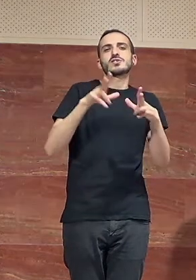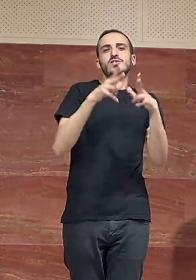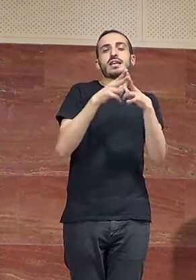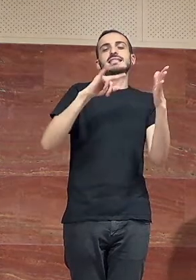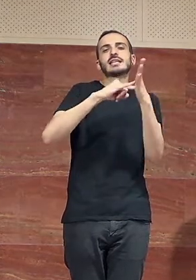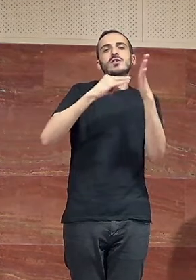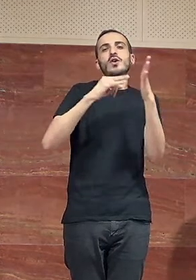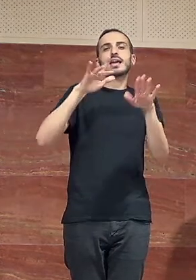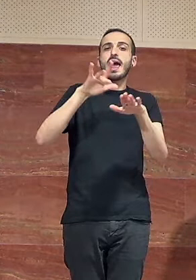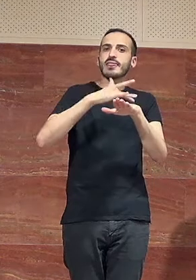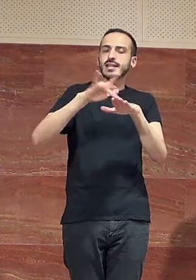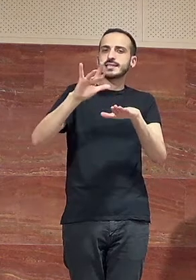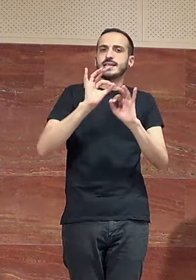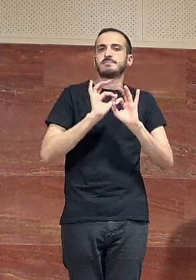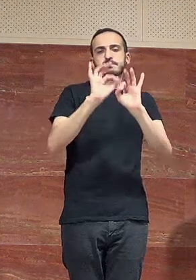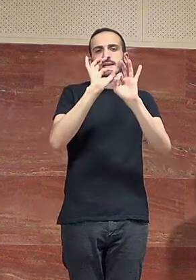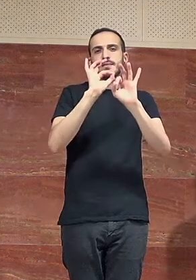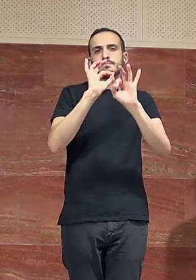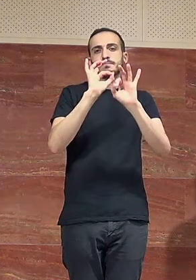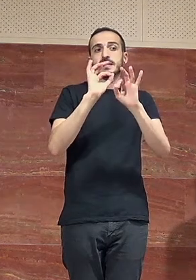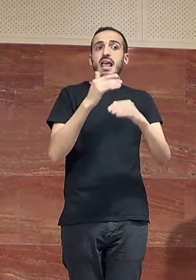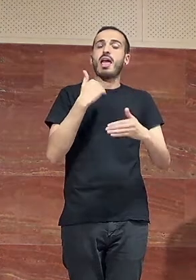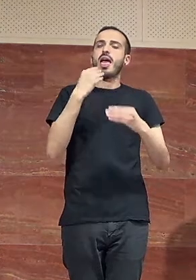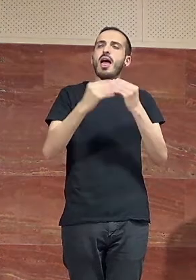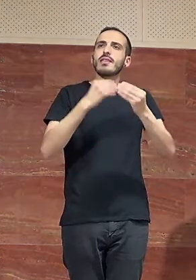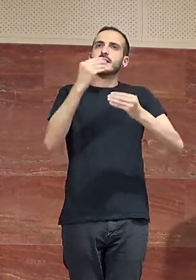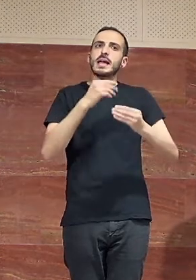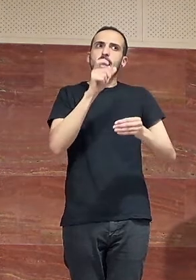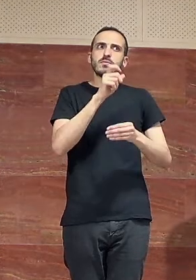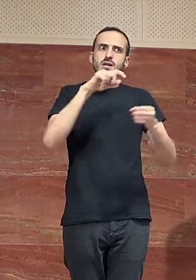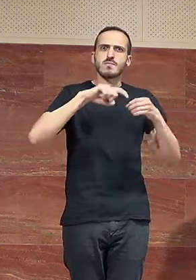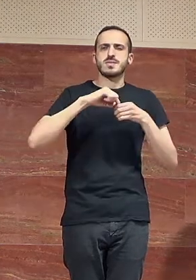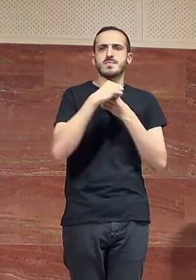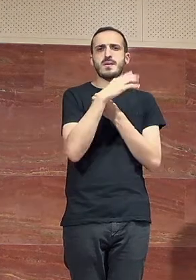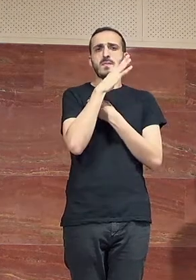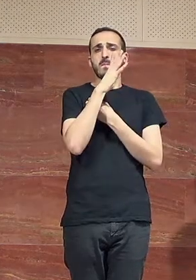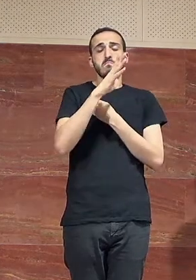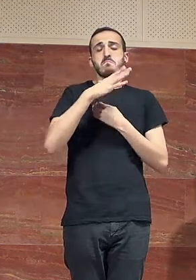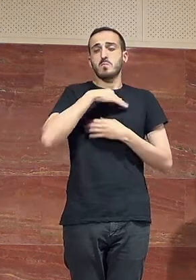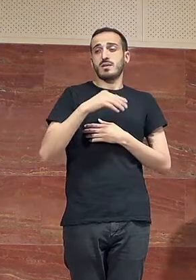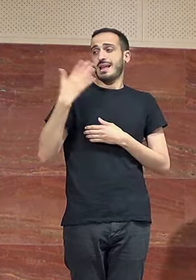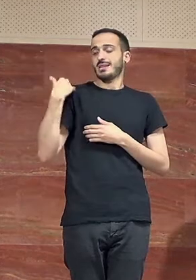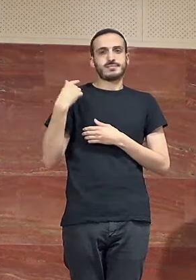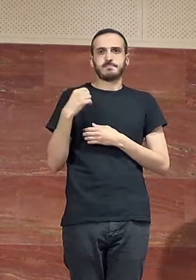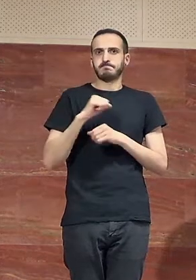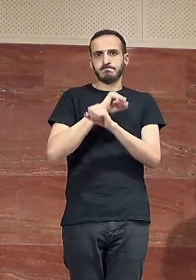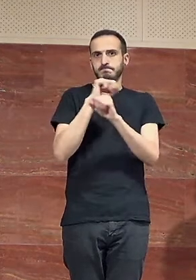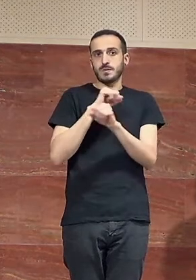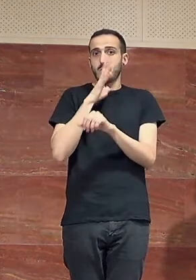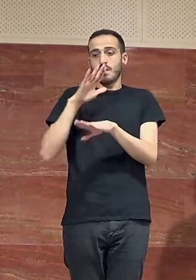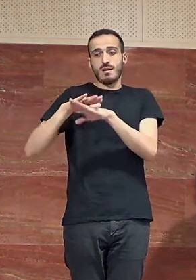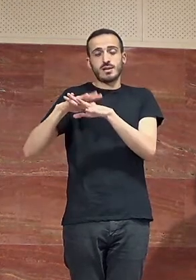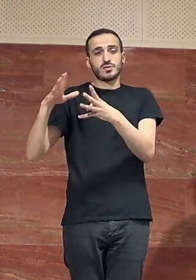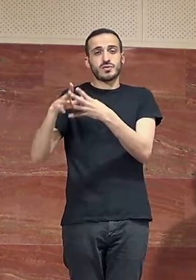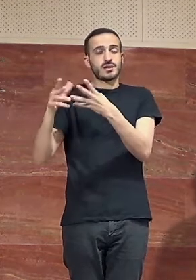y hace 20 años era mucho más complicado, que se produzcan esos sistemas de participación ciudadana en el diseño urbano. La